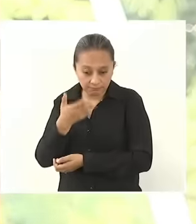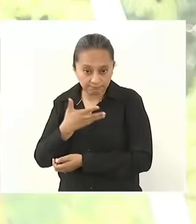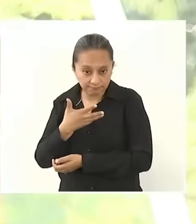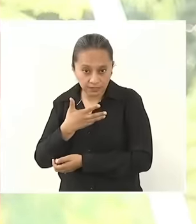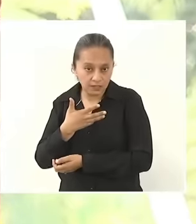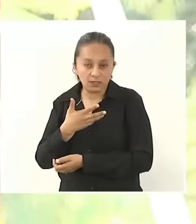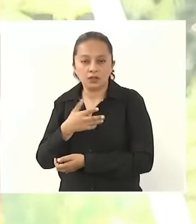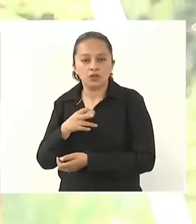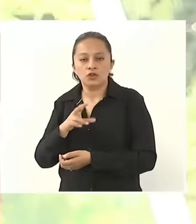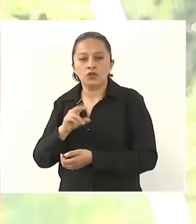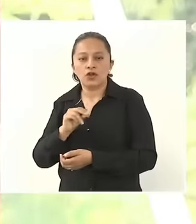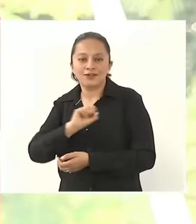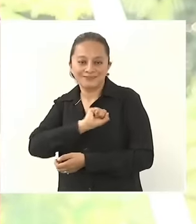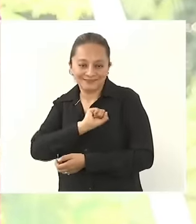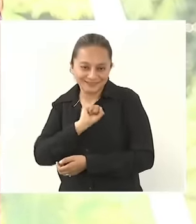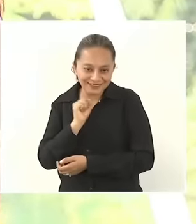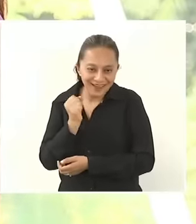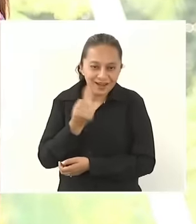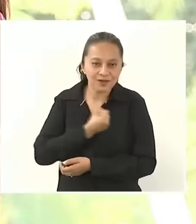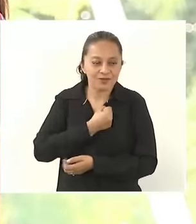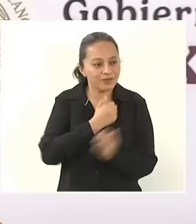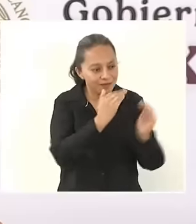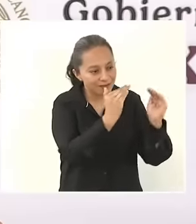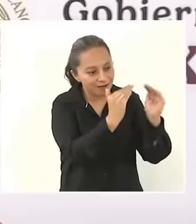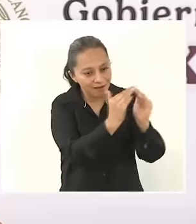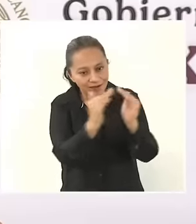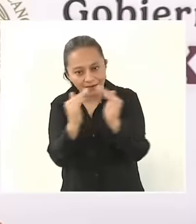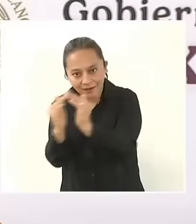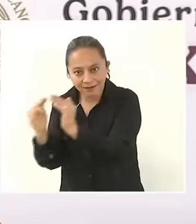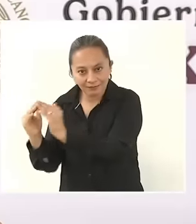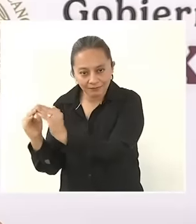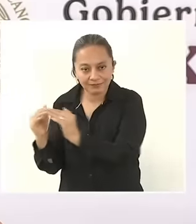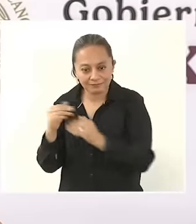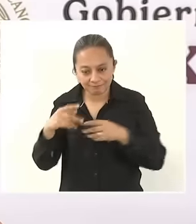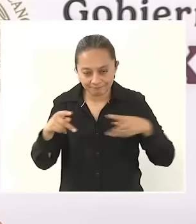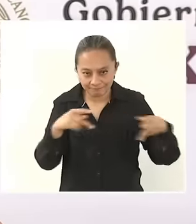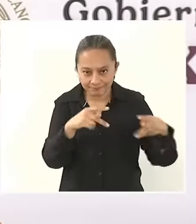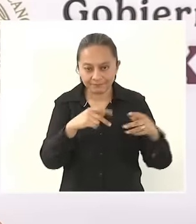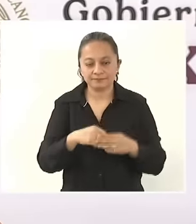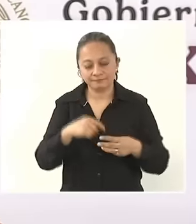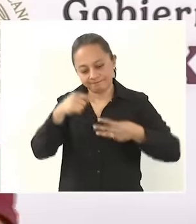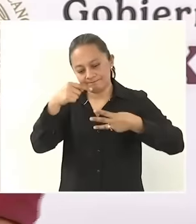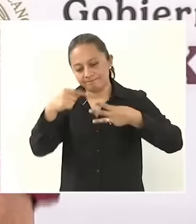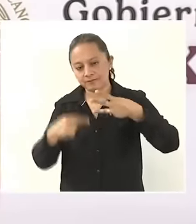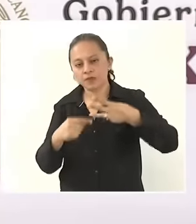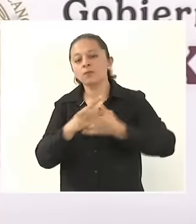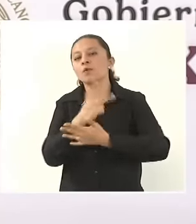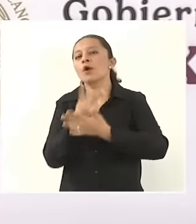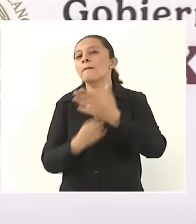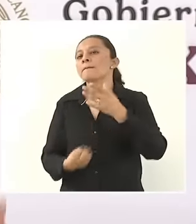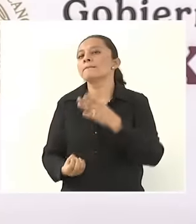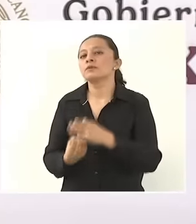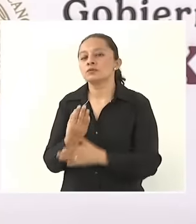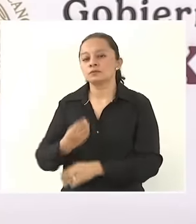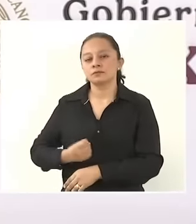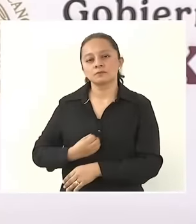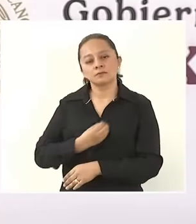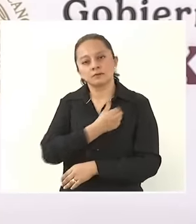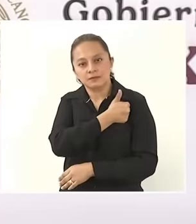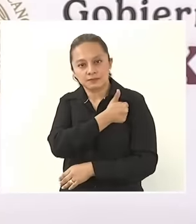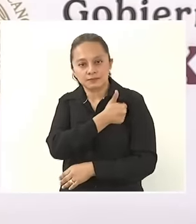en su hogar, casa por casa. Estos son los tres nuevos programas de bienestar. Además, vamos a